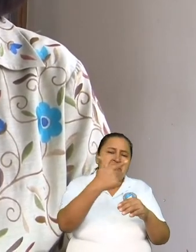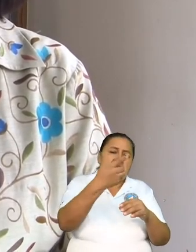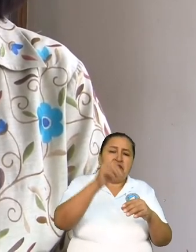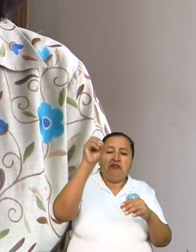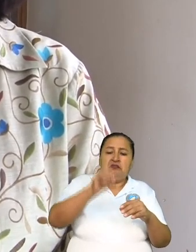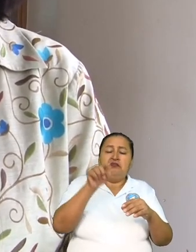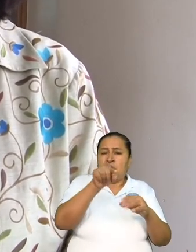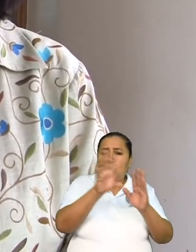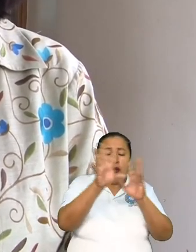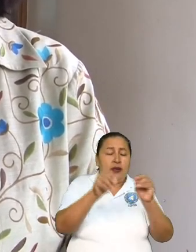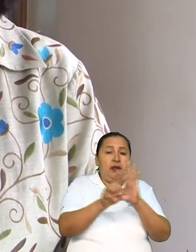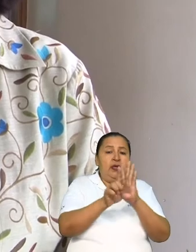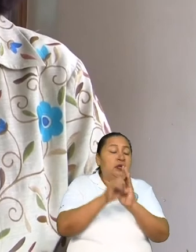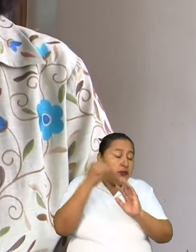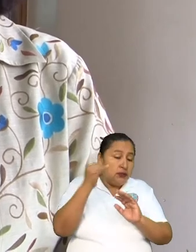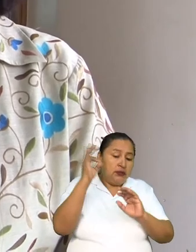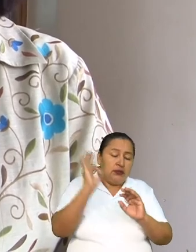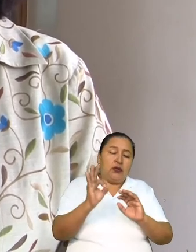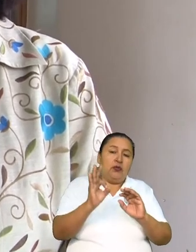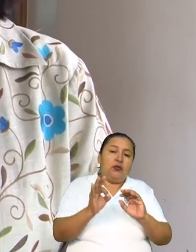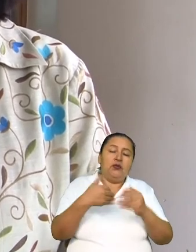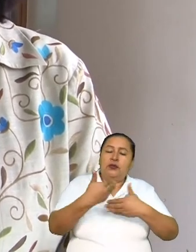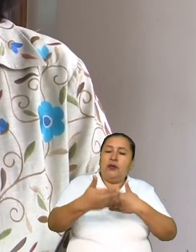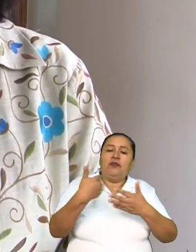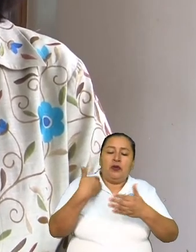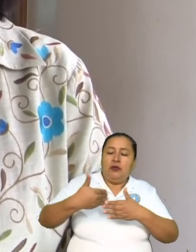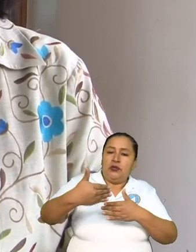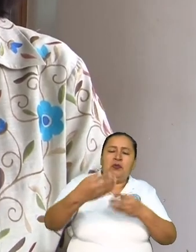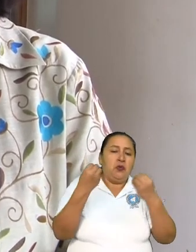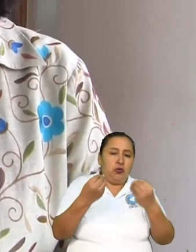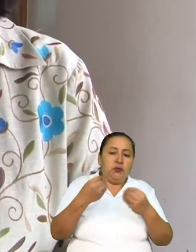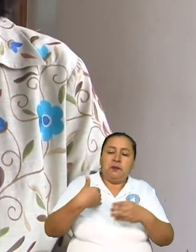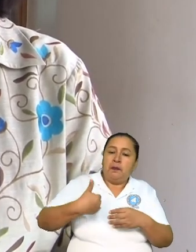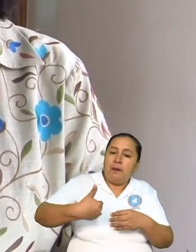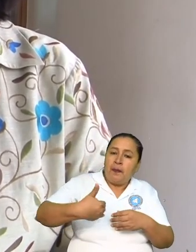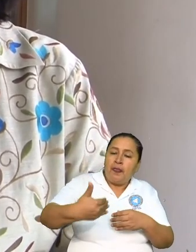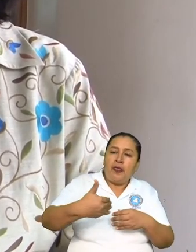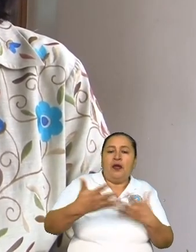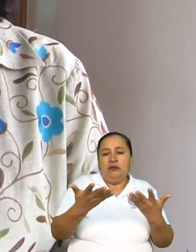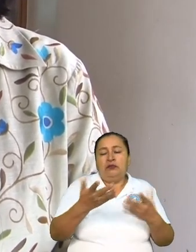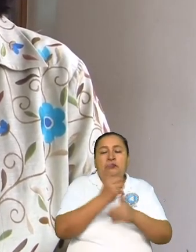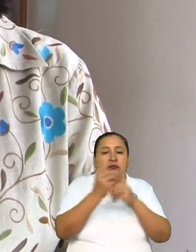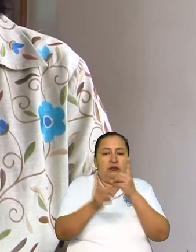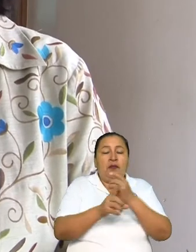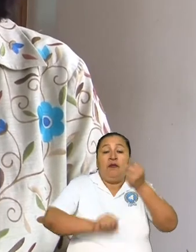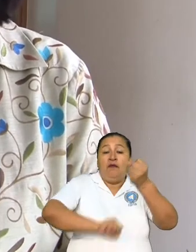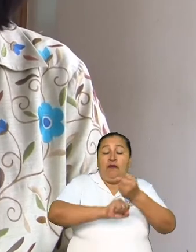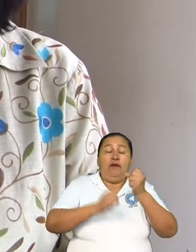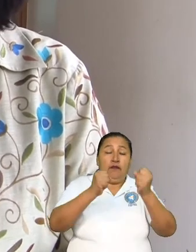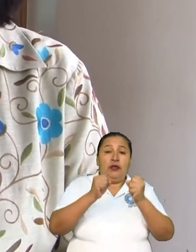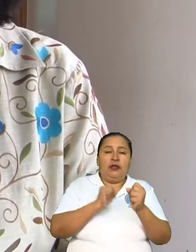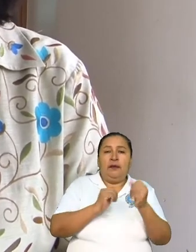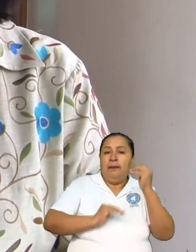70%, pues, de esas leyes. Ya prácticamente hemos avanzado bastante, tenemos que consolidar más